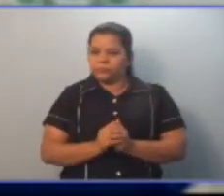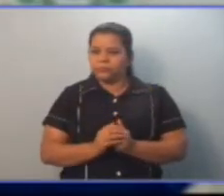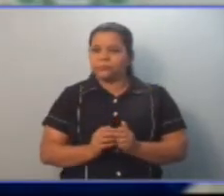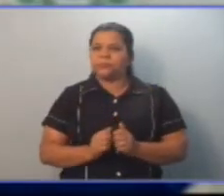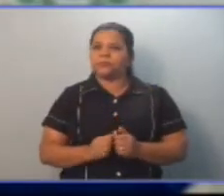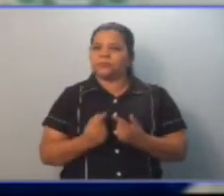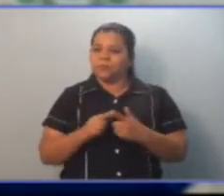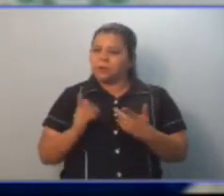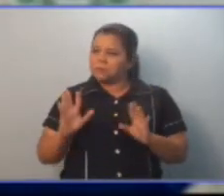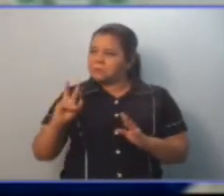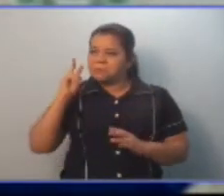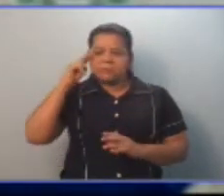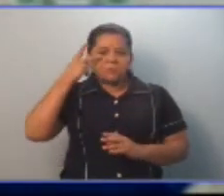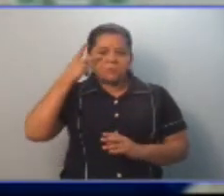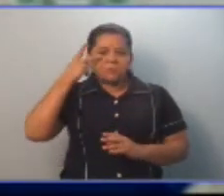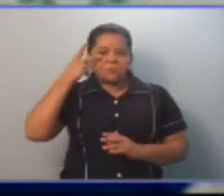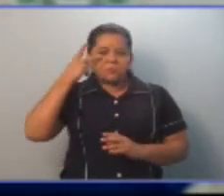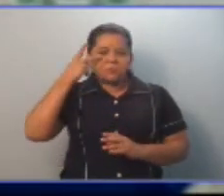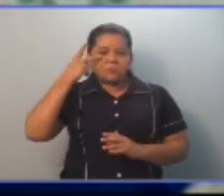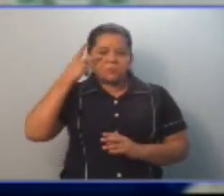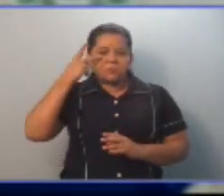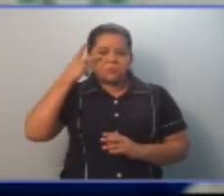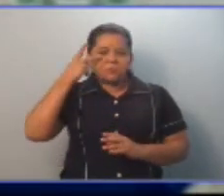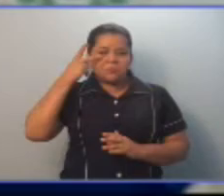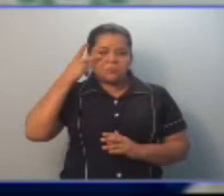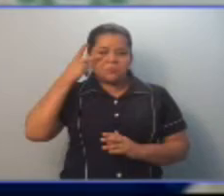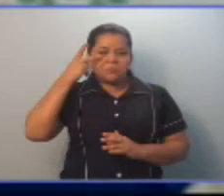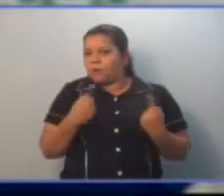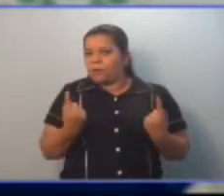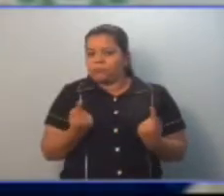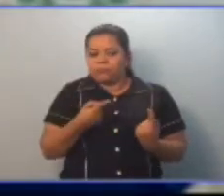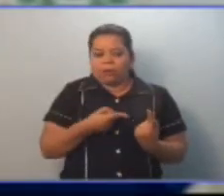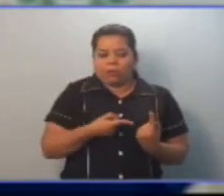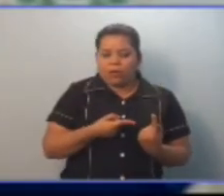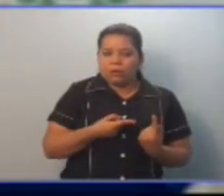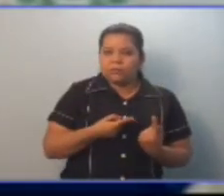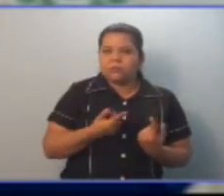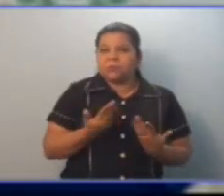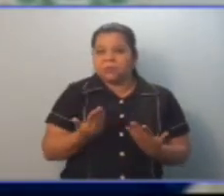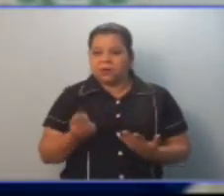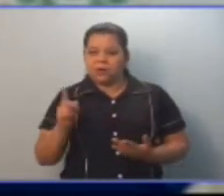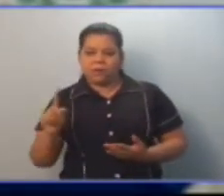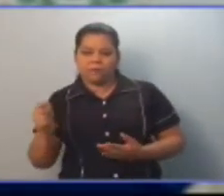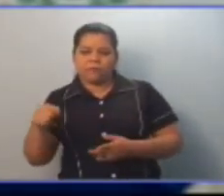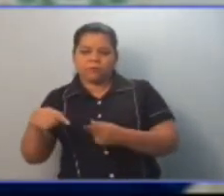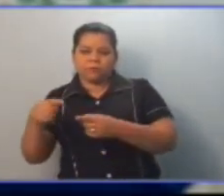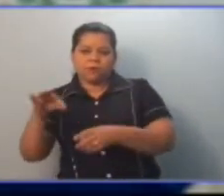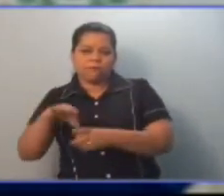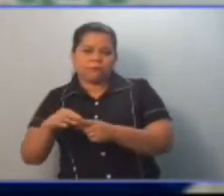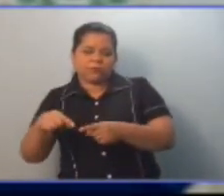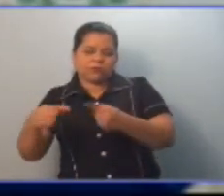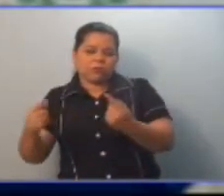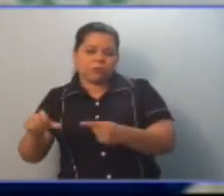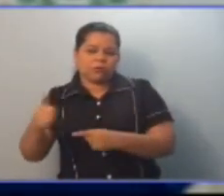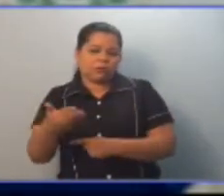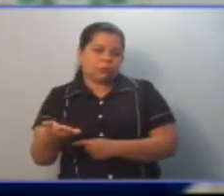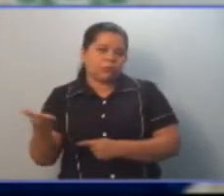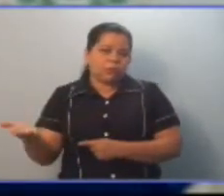no se trata de que yo voy a votar en contra de este porque tú votaste en contra del